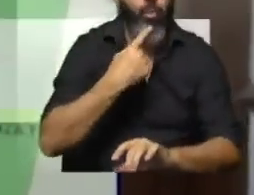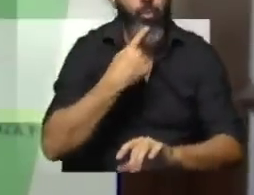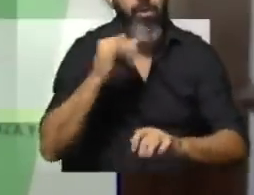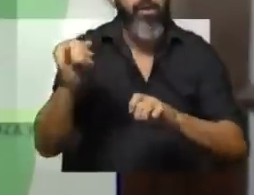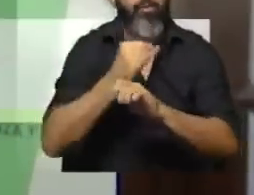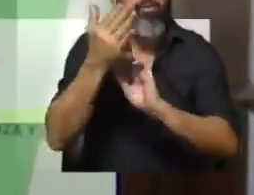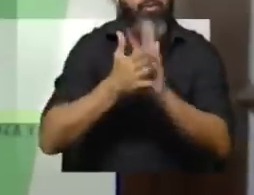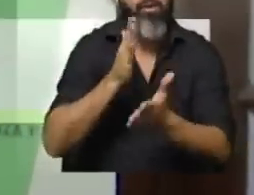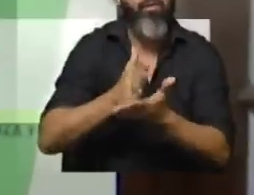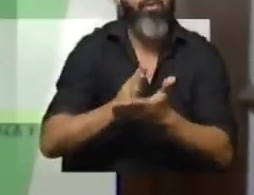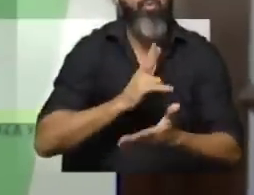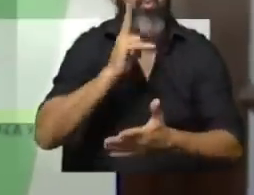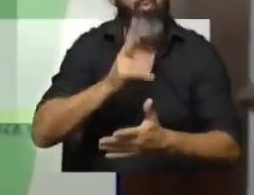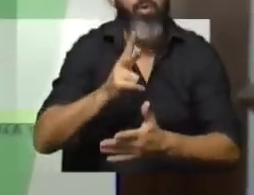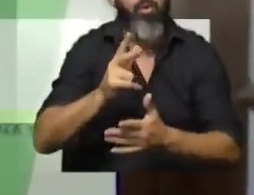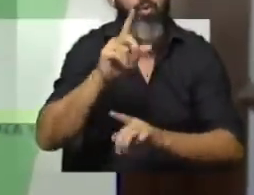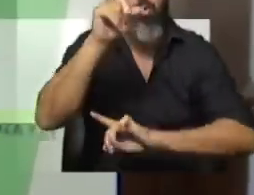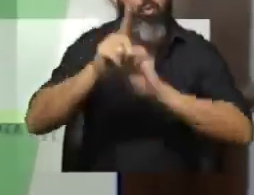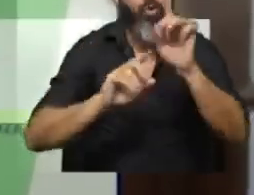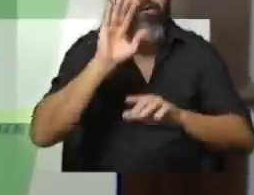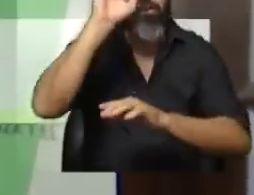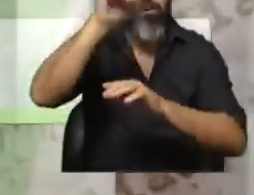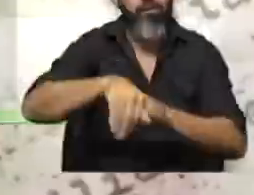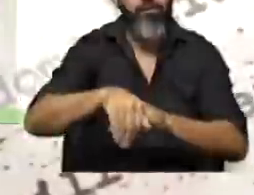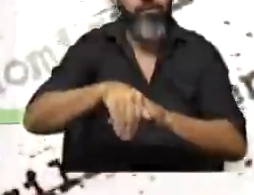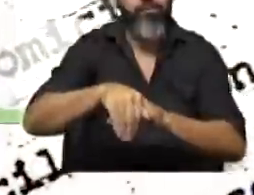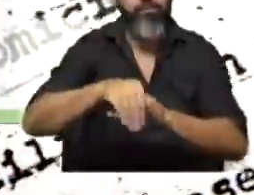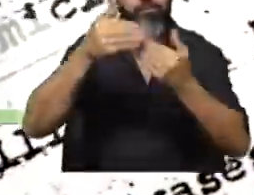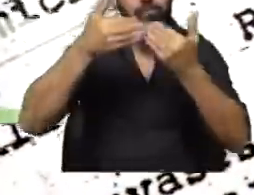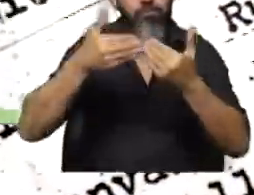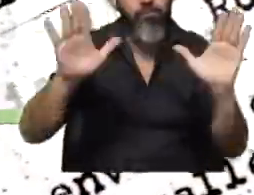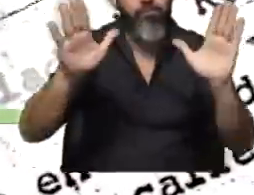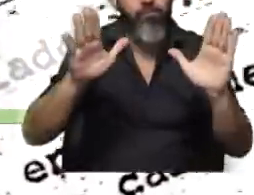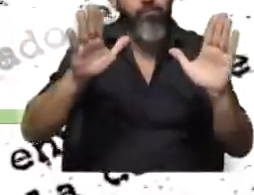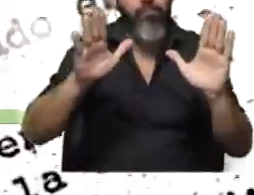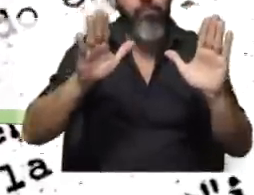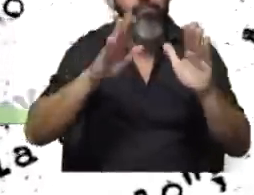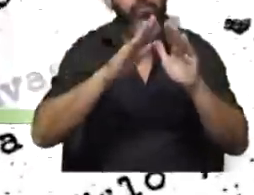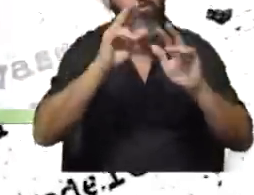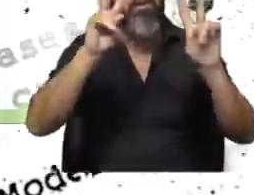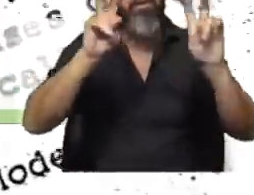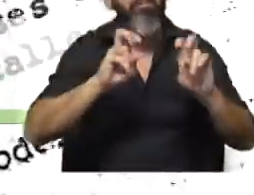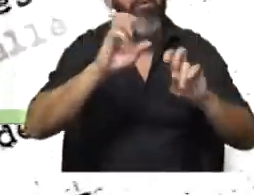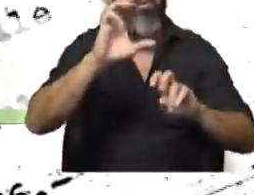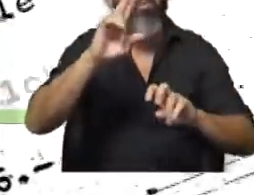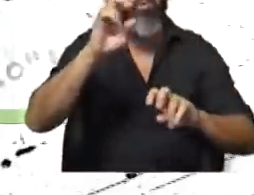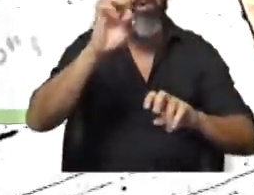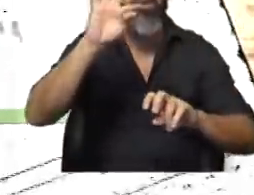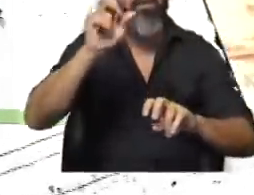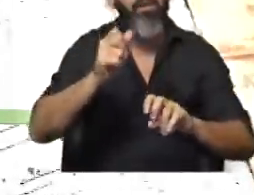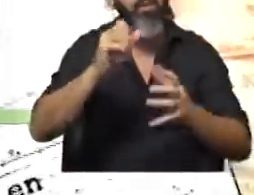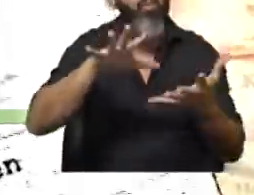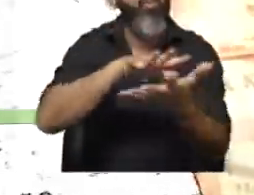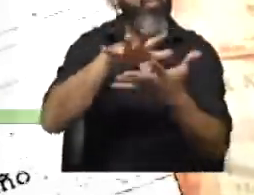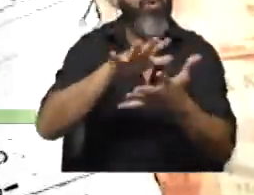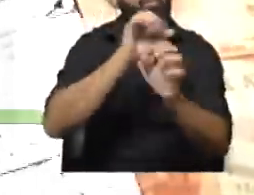institución Nacional de Derechos Humanos y la universidad de la República inaugurarán el repositorio Luis acuesta un